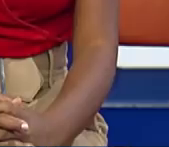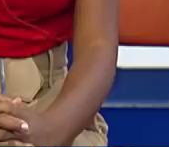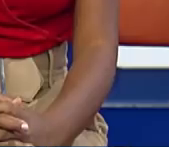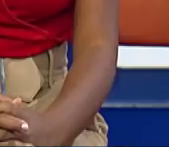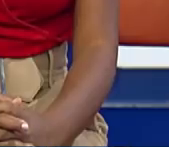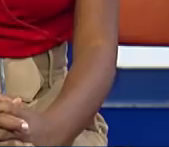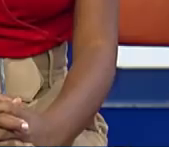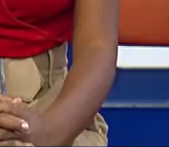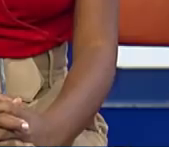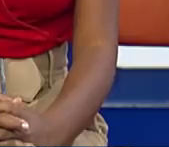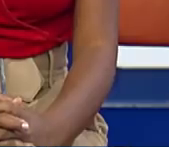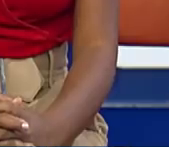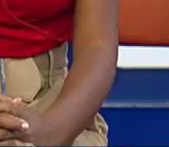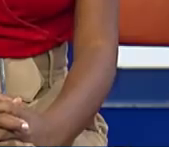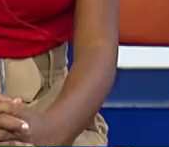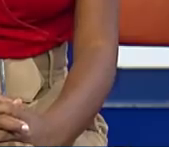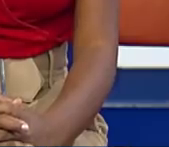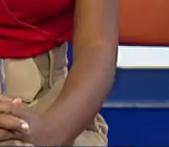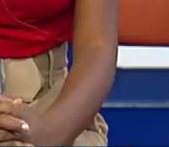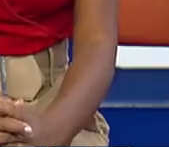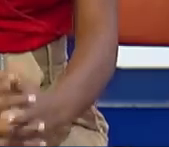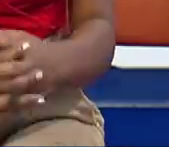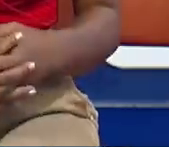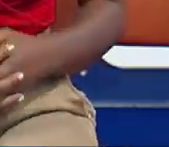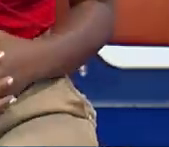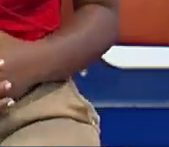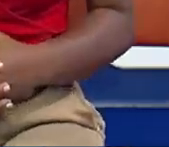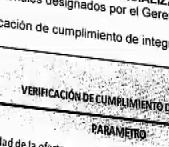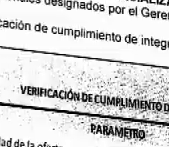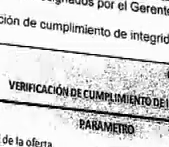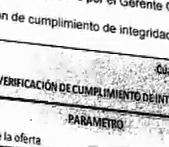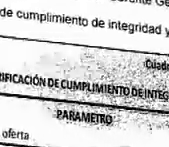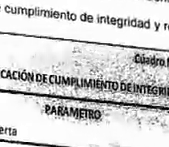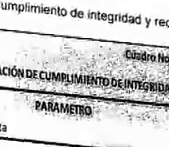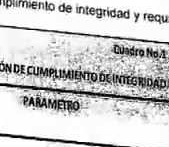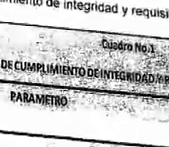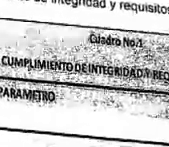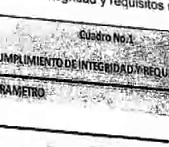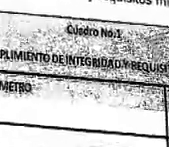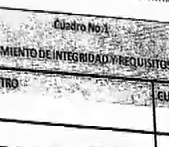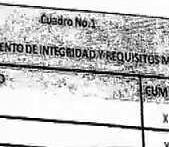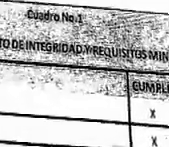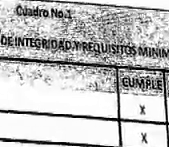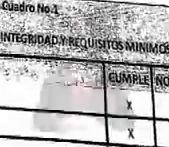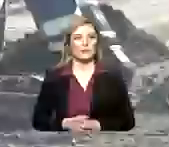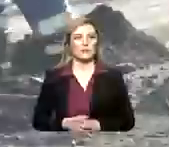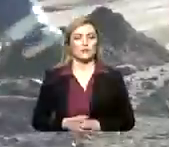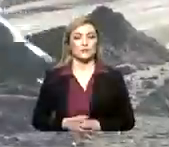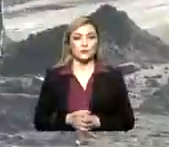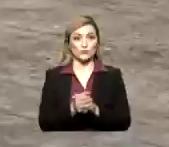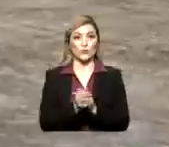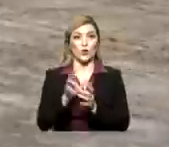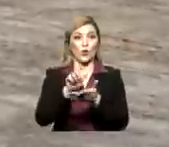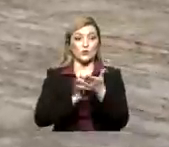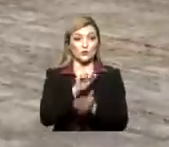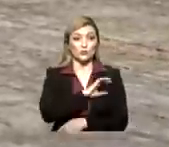las empresas municipales. No obstante, algunos nombres sugieren lo contrario. La triangulación de contratos del municipio